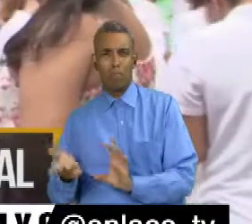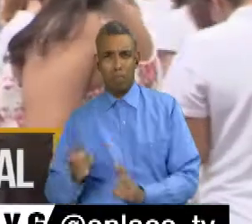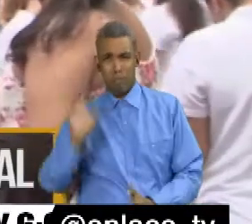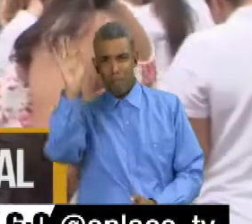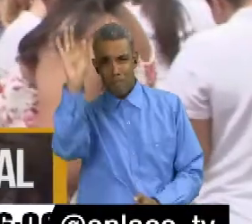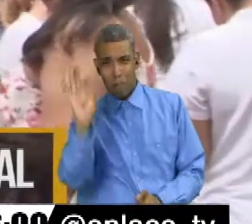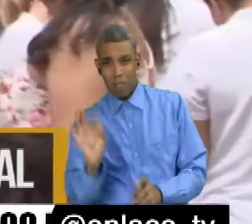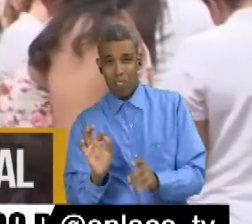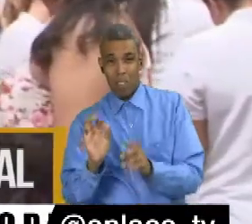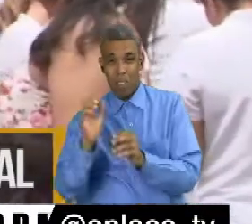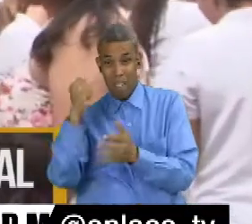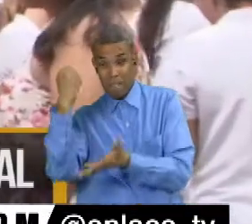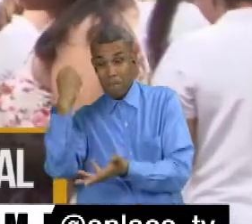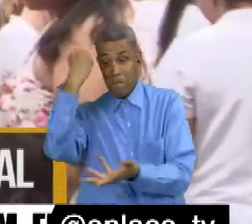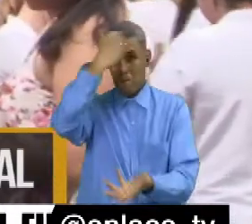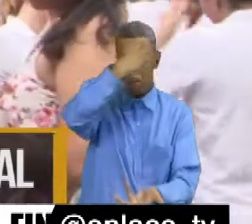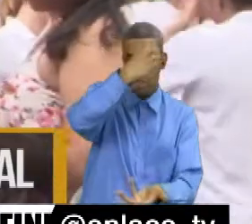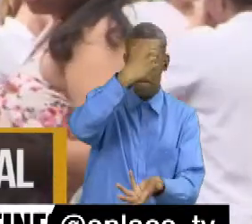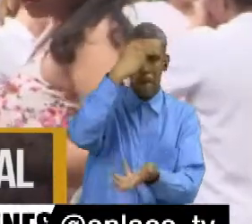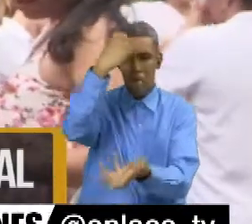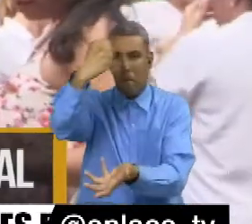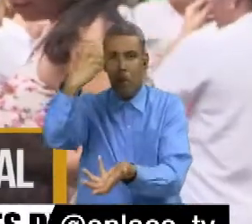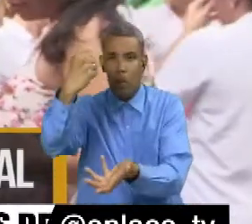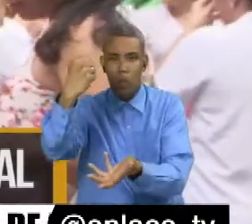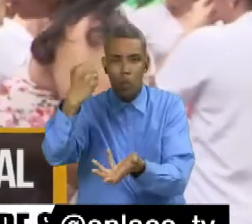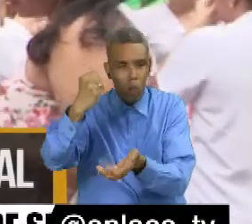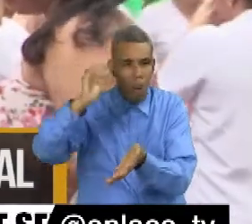Queremos tarifas justas para el sector salud.